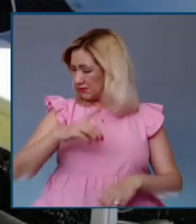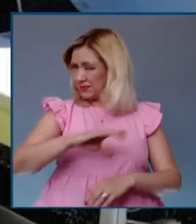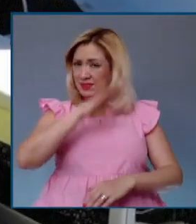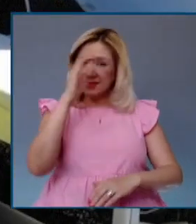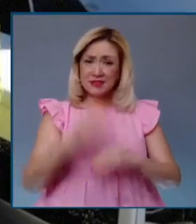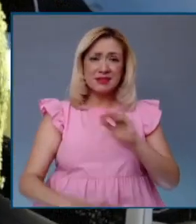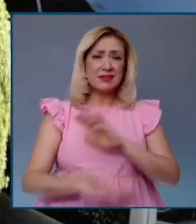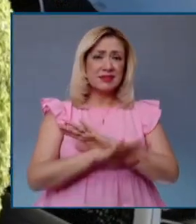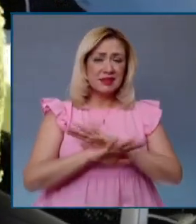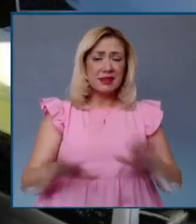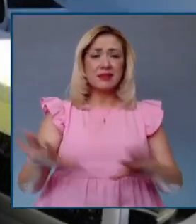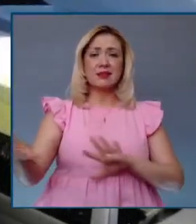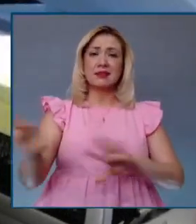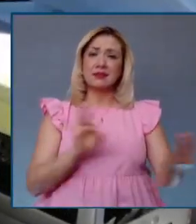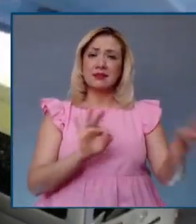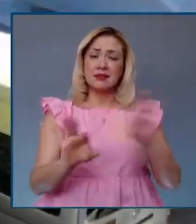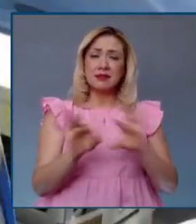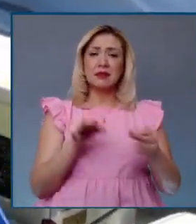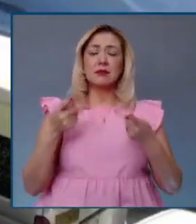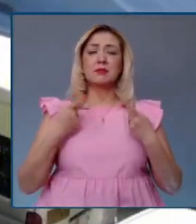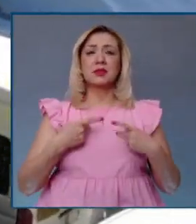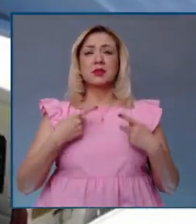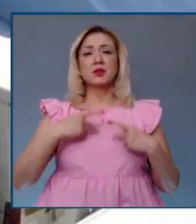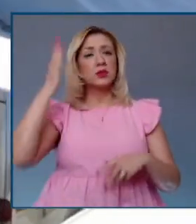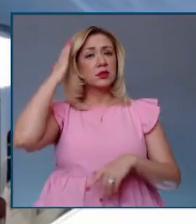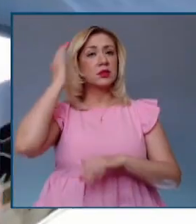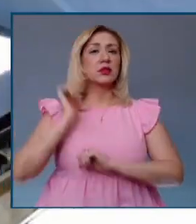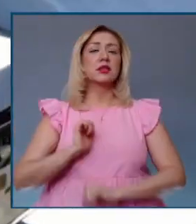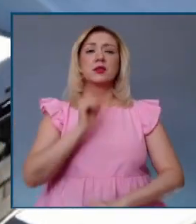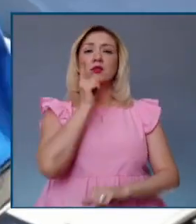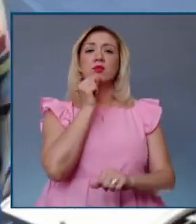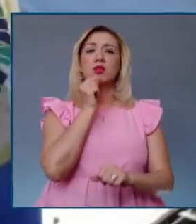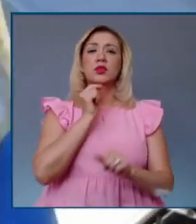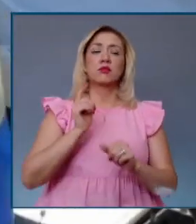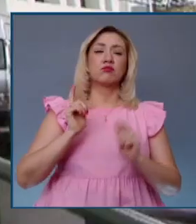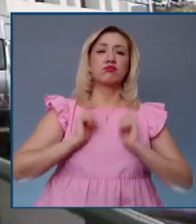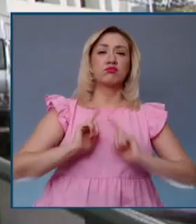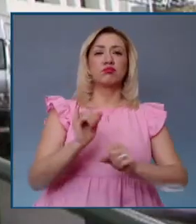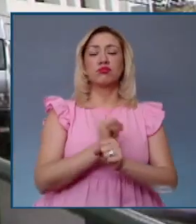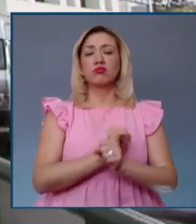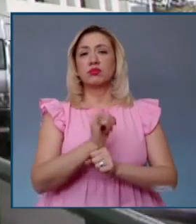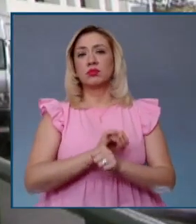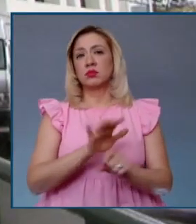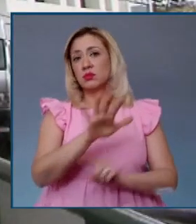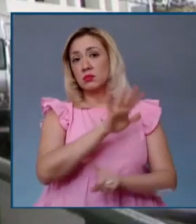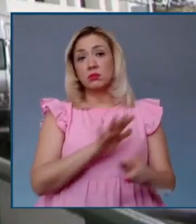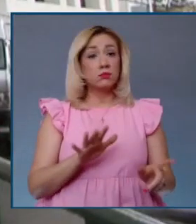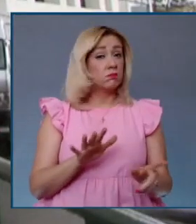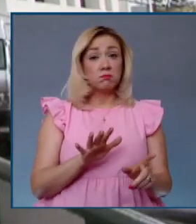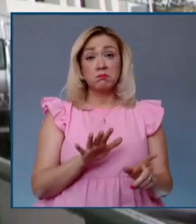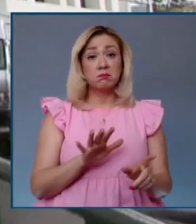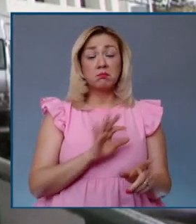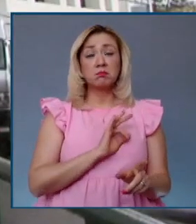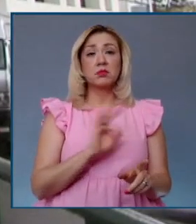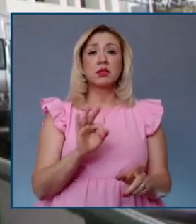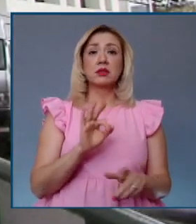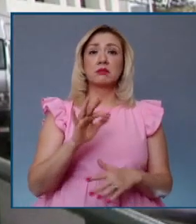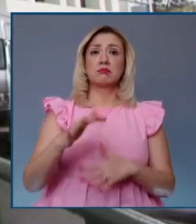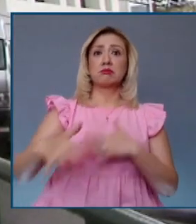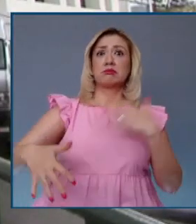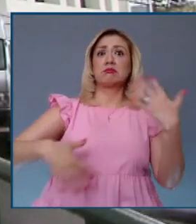selección de la persona titular de la Fiscalía General de la Nación. De lo contrario, se podría debilitar al sistema de justicia de aquel